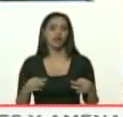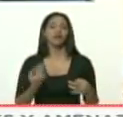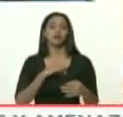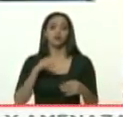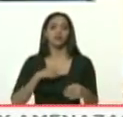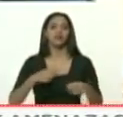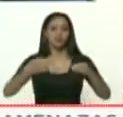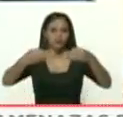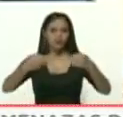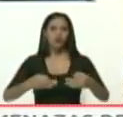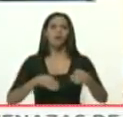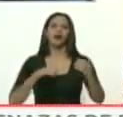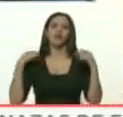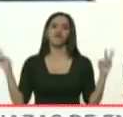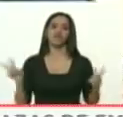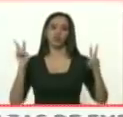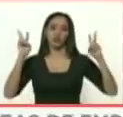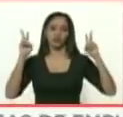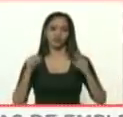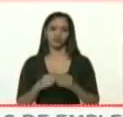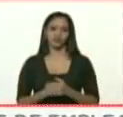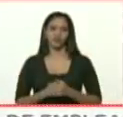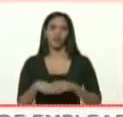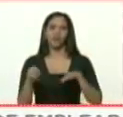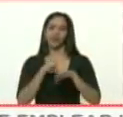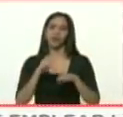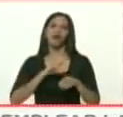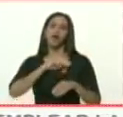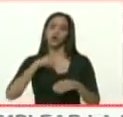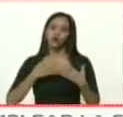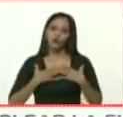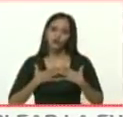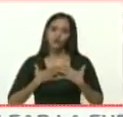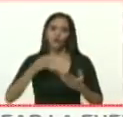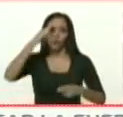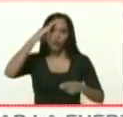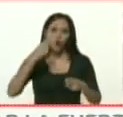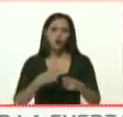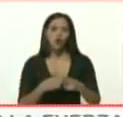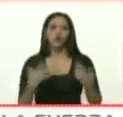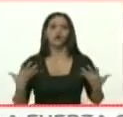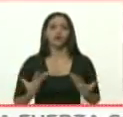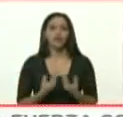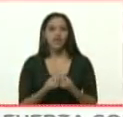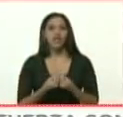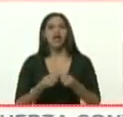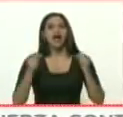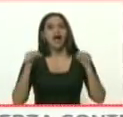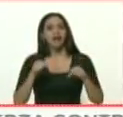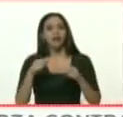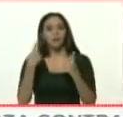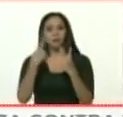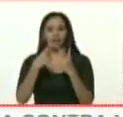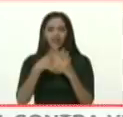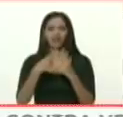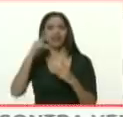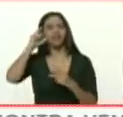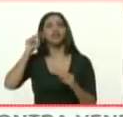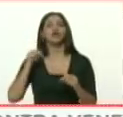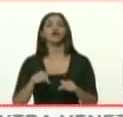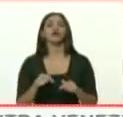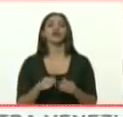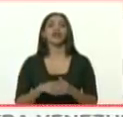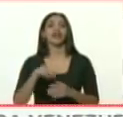que vamos a salir victoriosos. Bueno, ministro, ha sido para nosotros un honor que nos haya acompañado acá en Venezolana de Televisión el día de hoy en